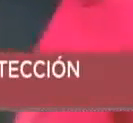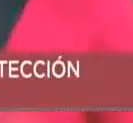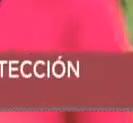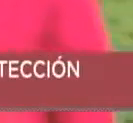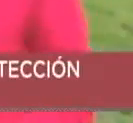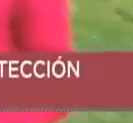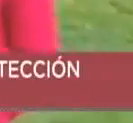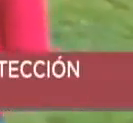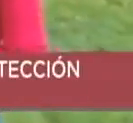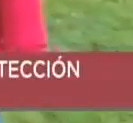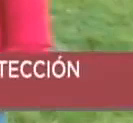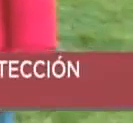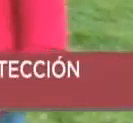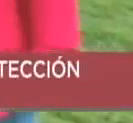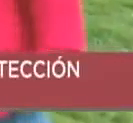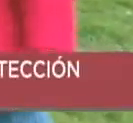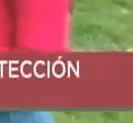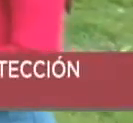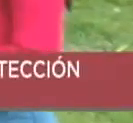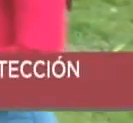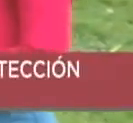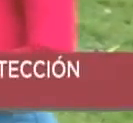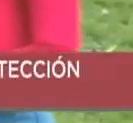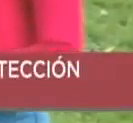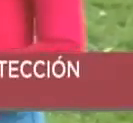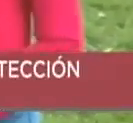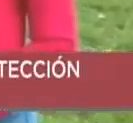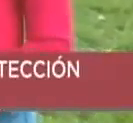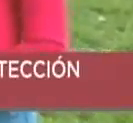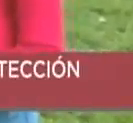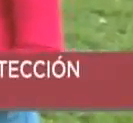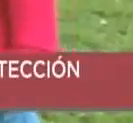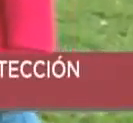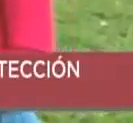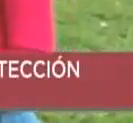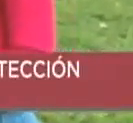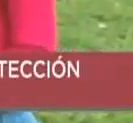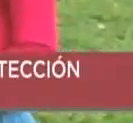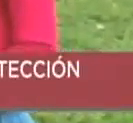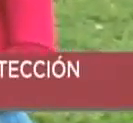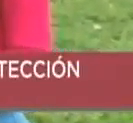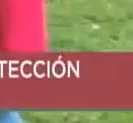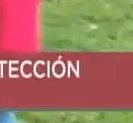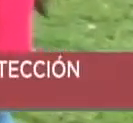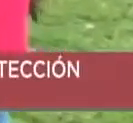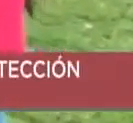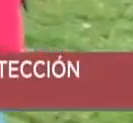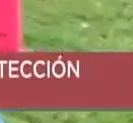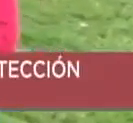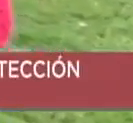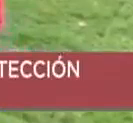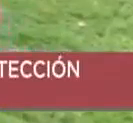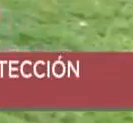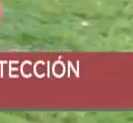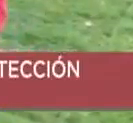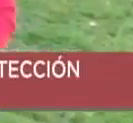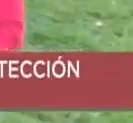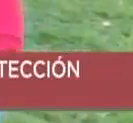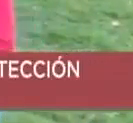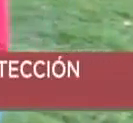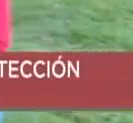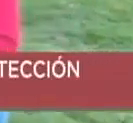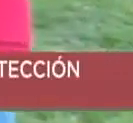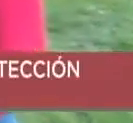Los zoológicos de Venezuela y los parques de Venezuela están libres y gratis para todas y todos los venezolanos. Si hubo alguien que se portó bien en esta